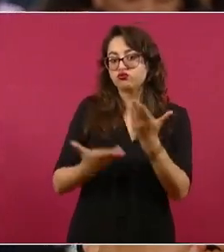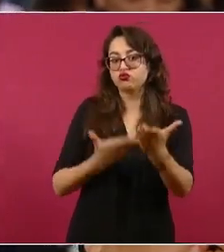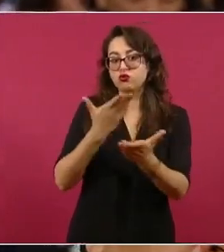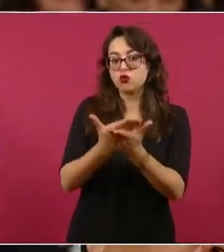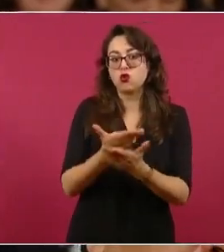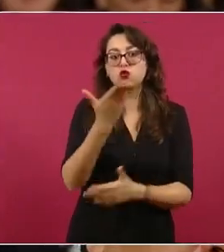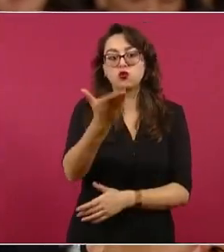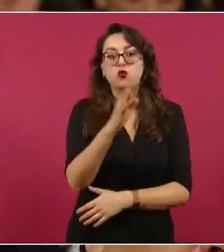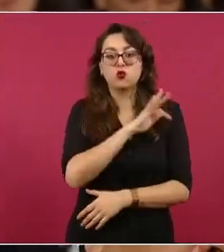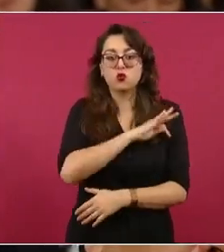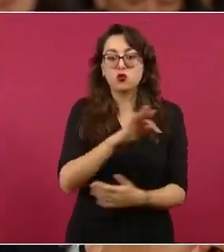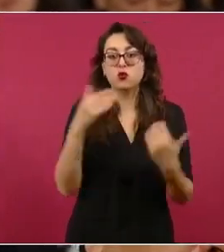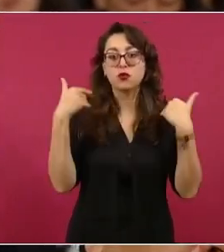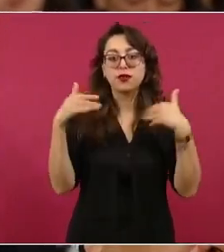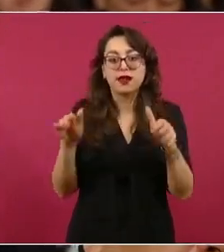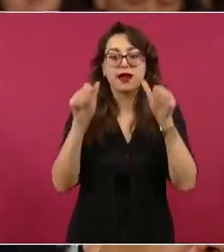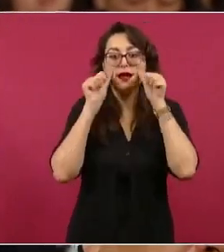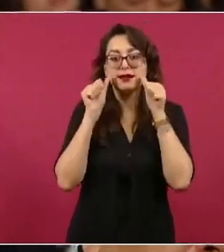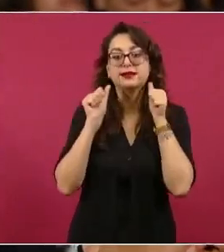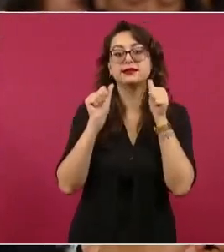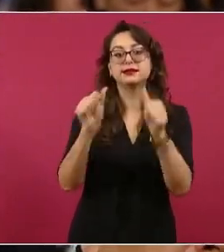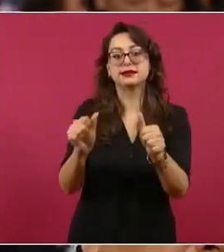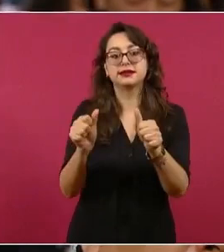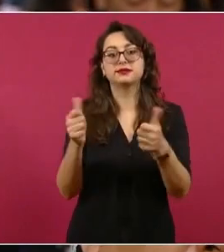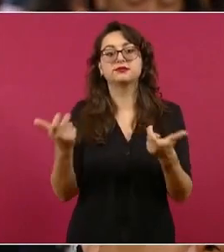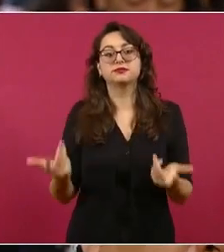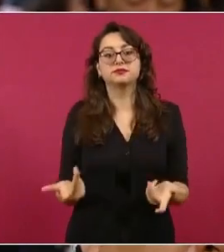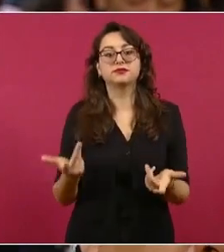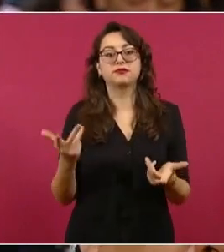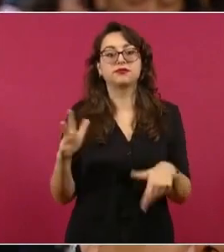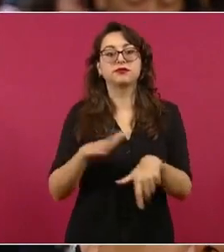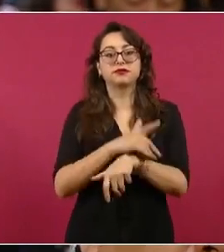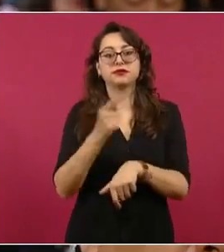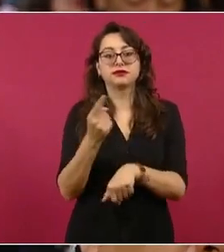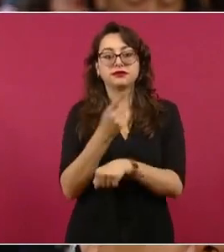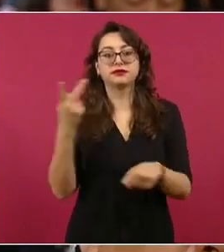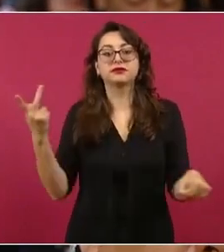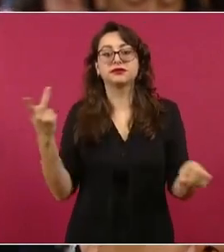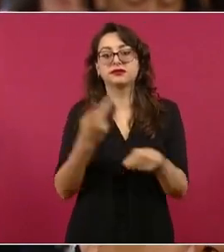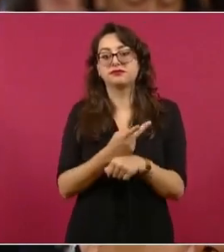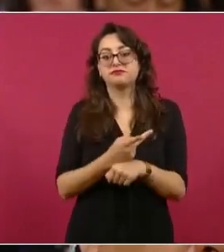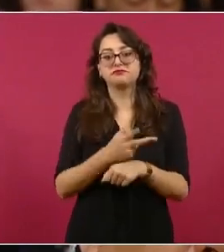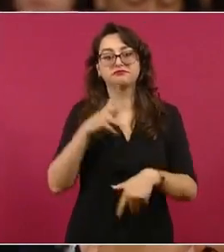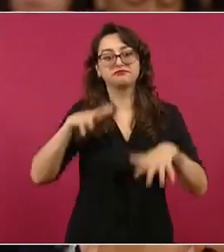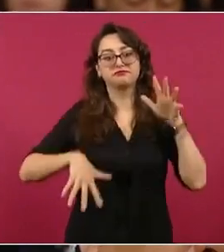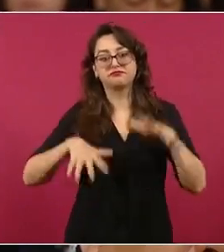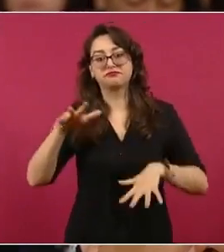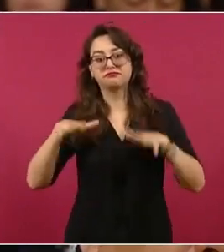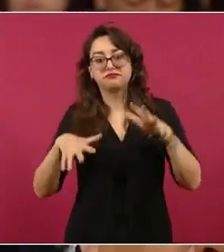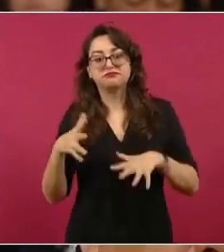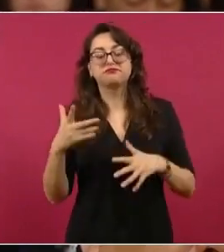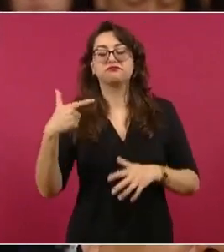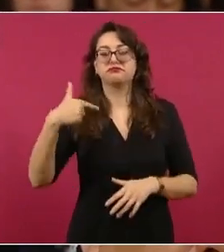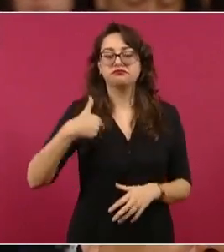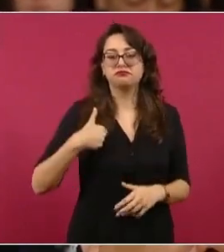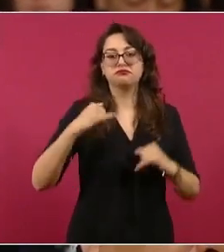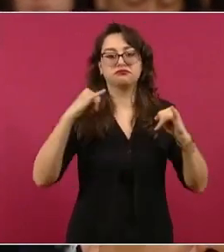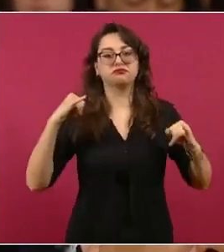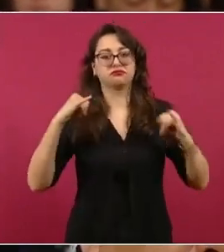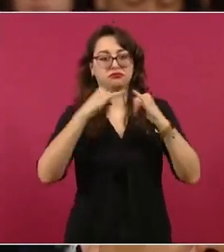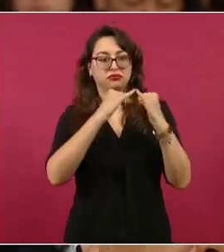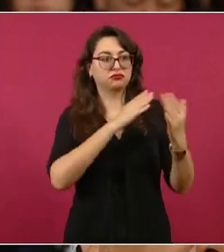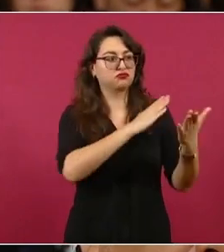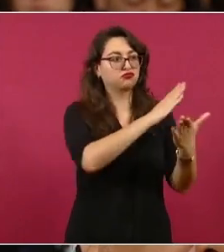ir concretando, porque bueno, en alguna de las instancias cuando yo le daba seguimiento, hubo un asistente de una profesora